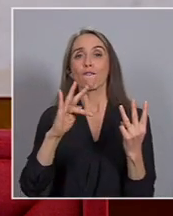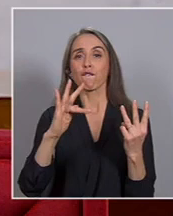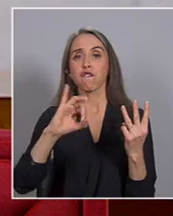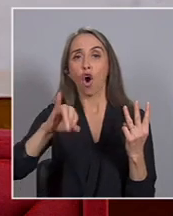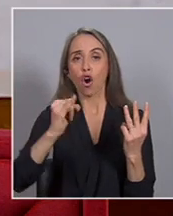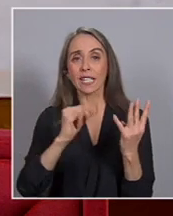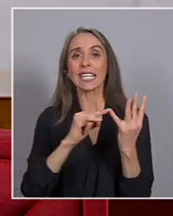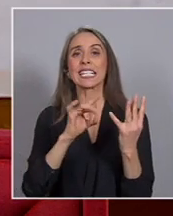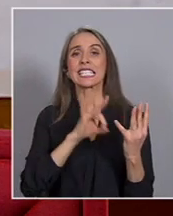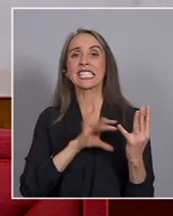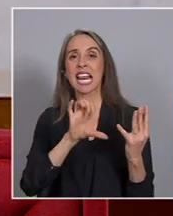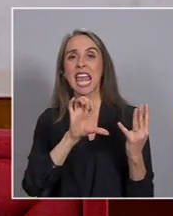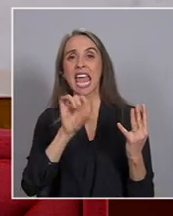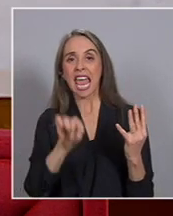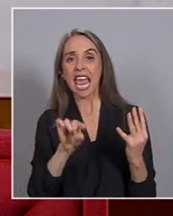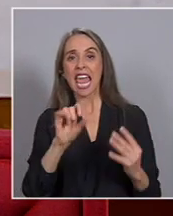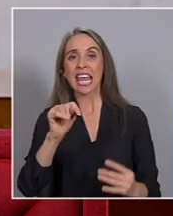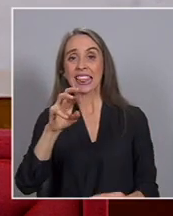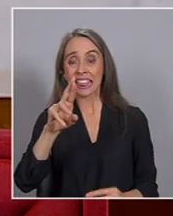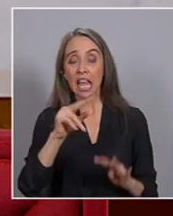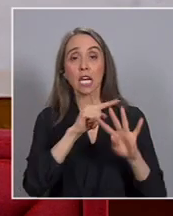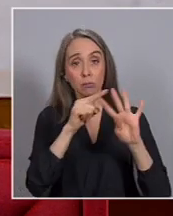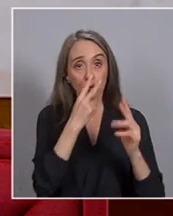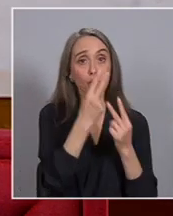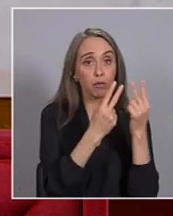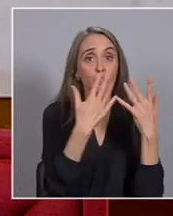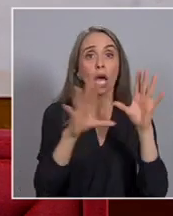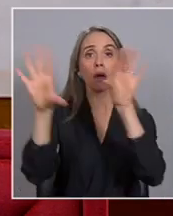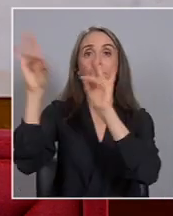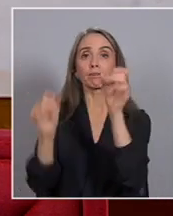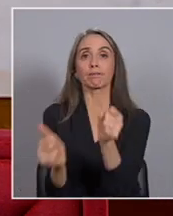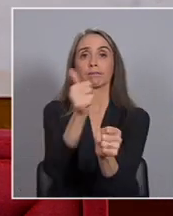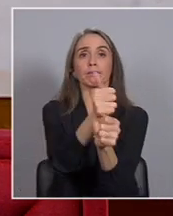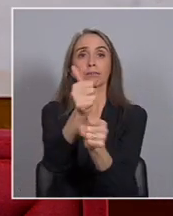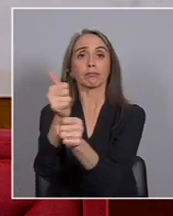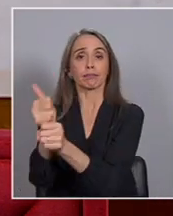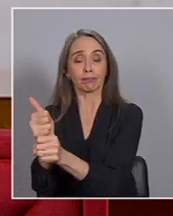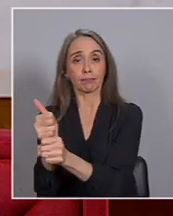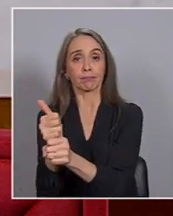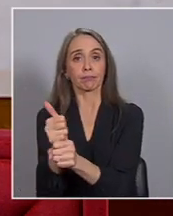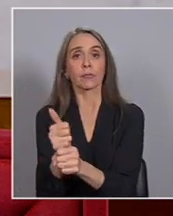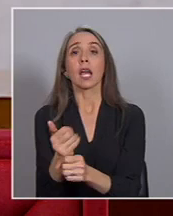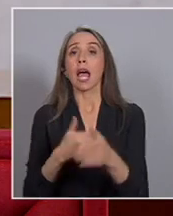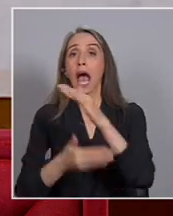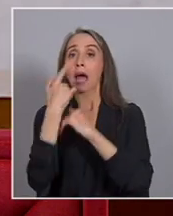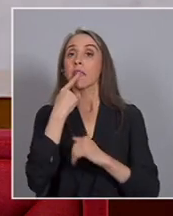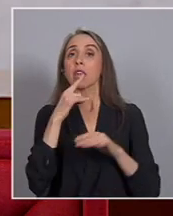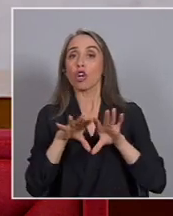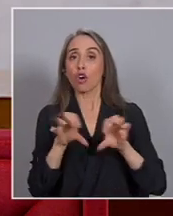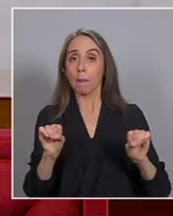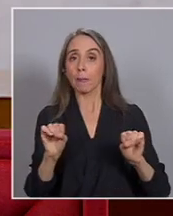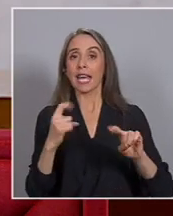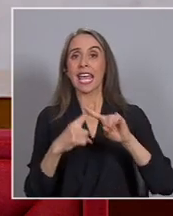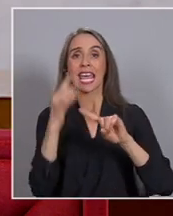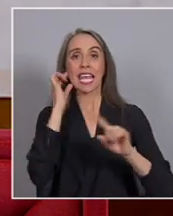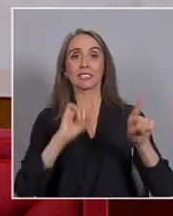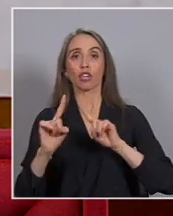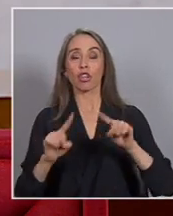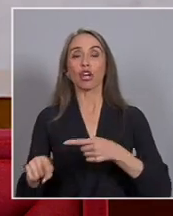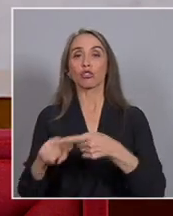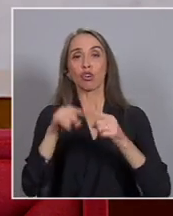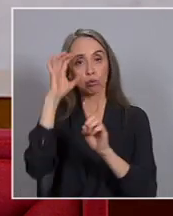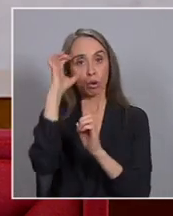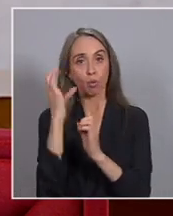verlo en Chile Enter. Asimismo, como comprometimos y liderado por la ex coordinadora